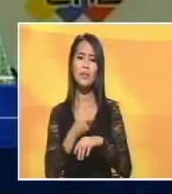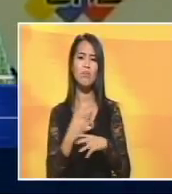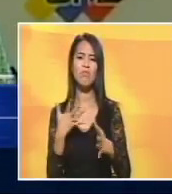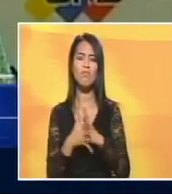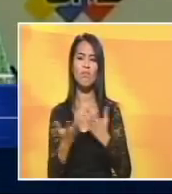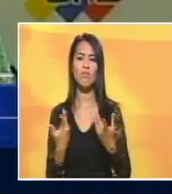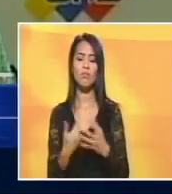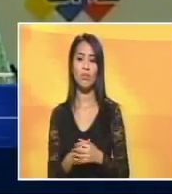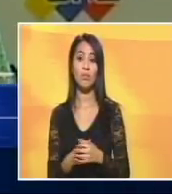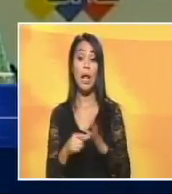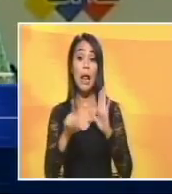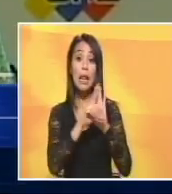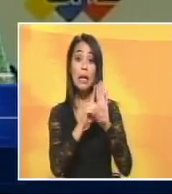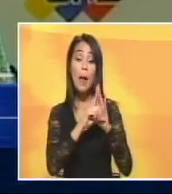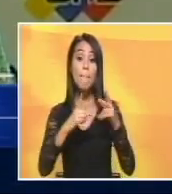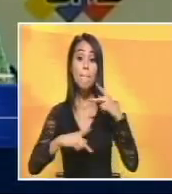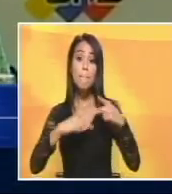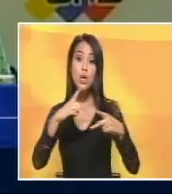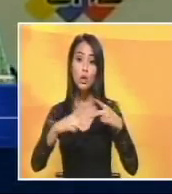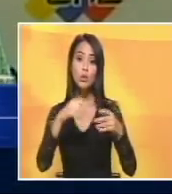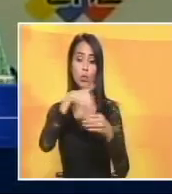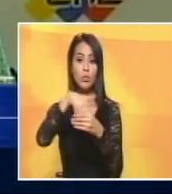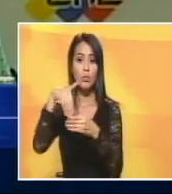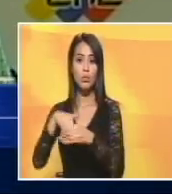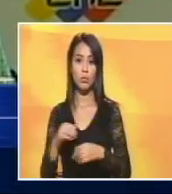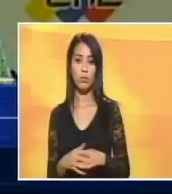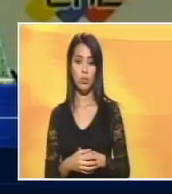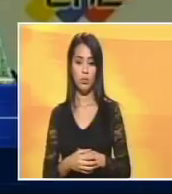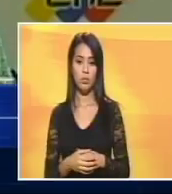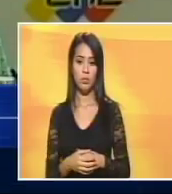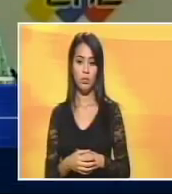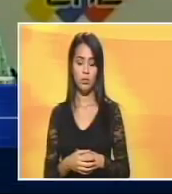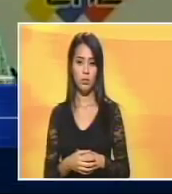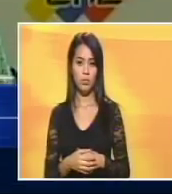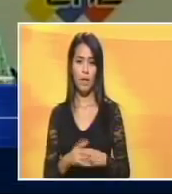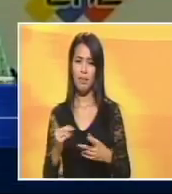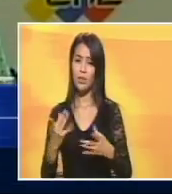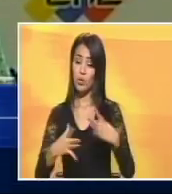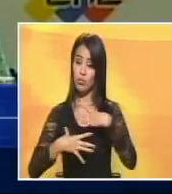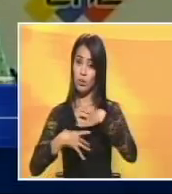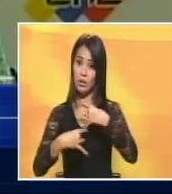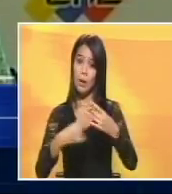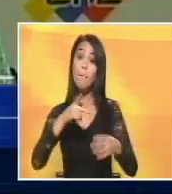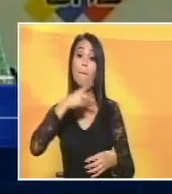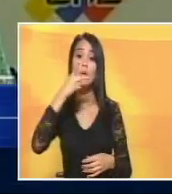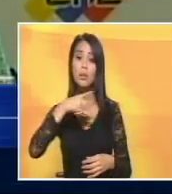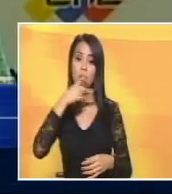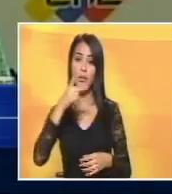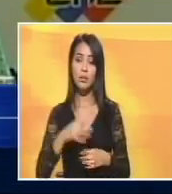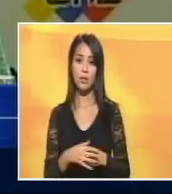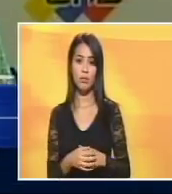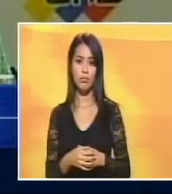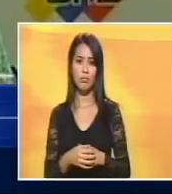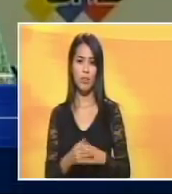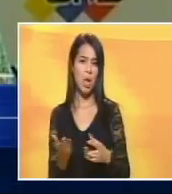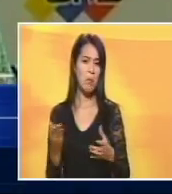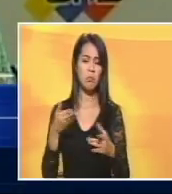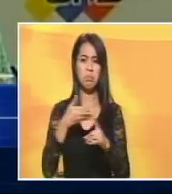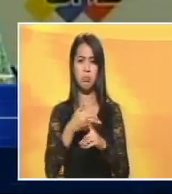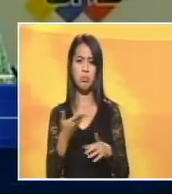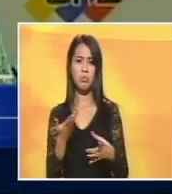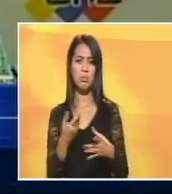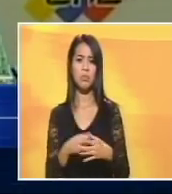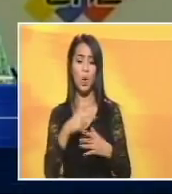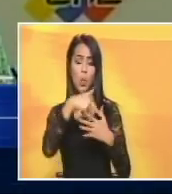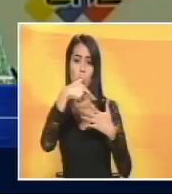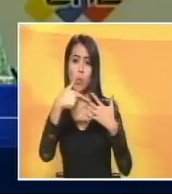la legitimidad de los procesos electorales a partir de sus intereses políticos e imponer fórmulas